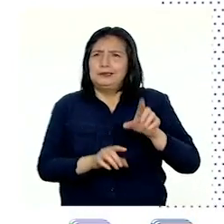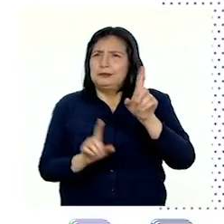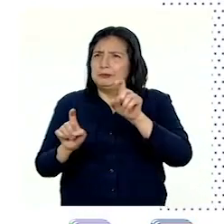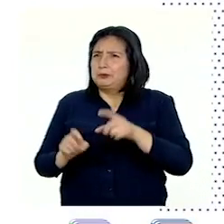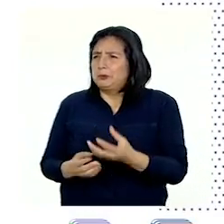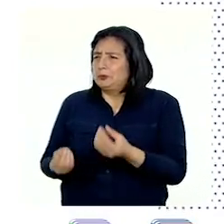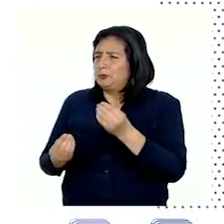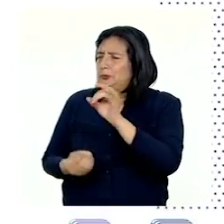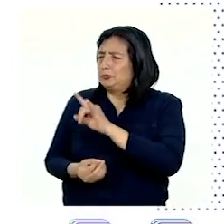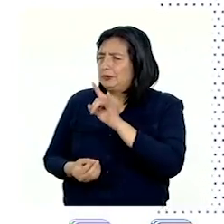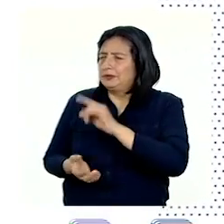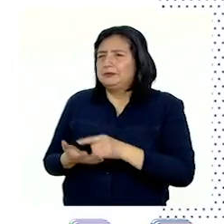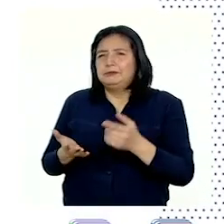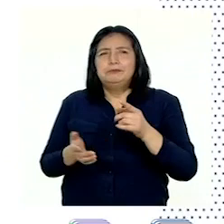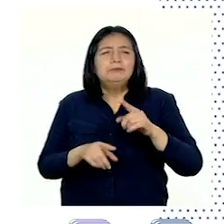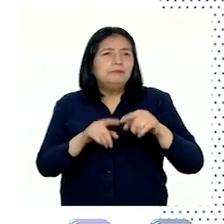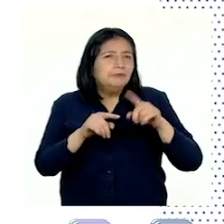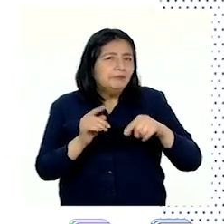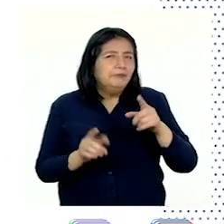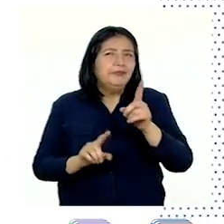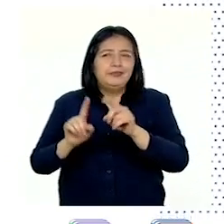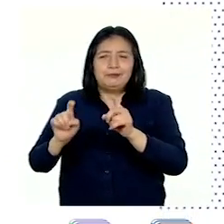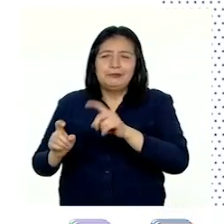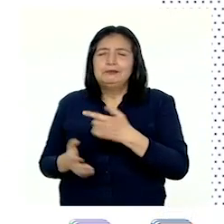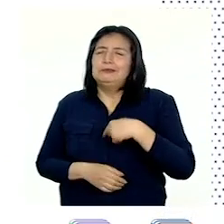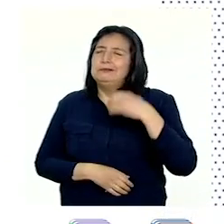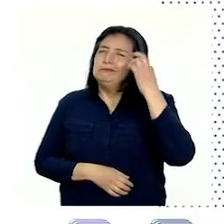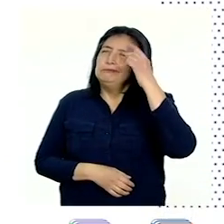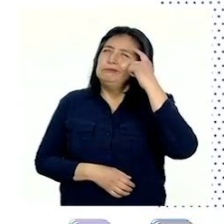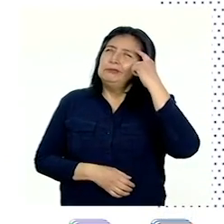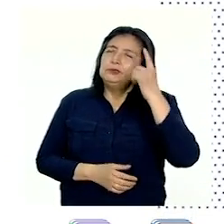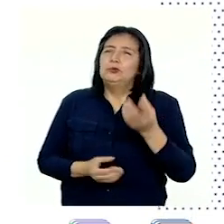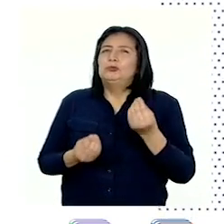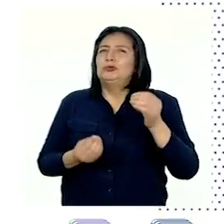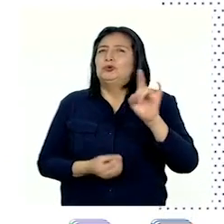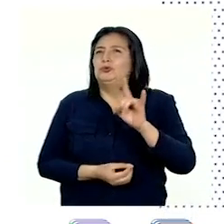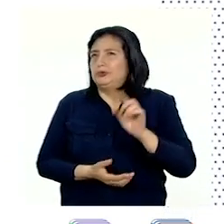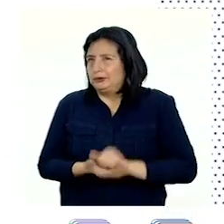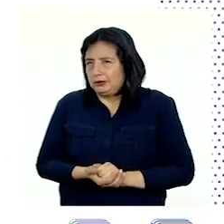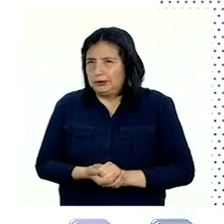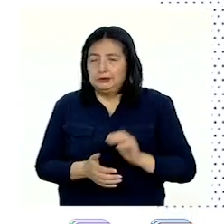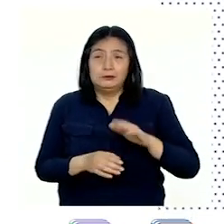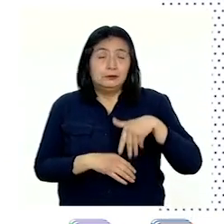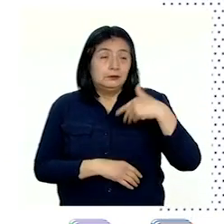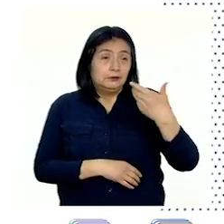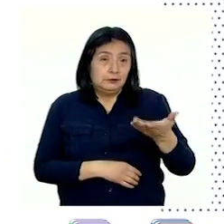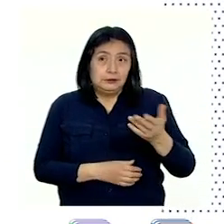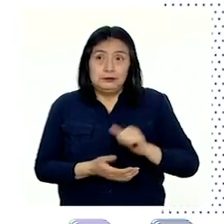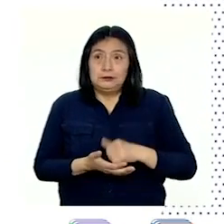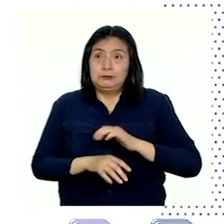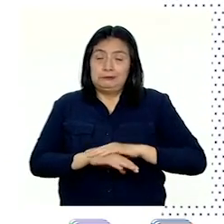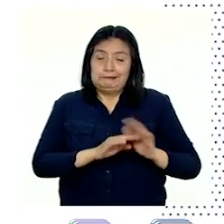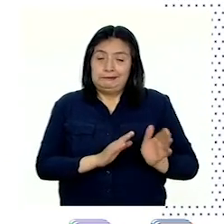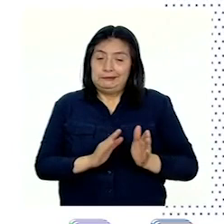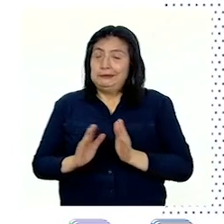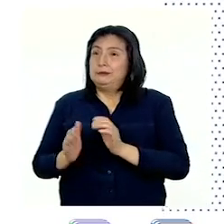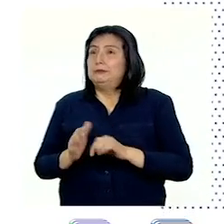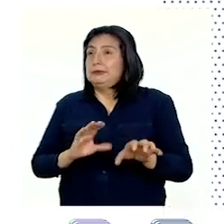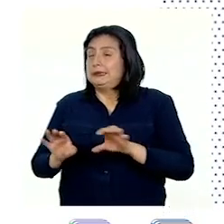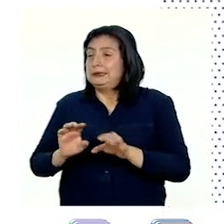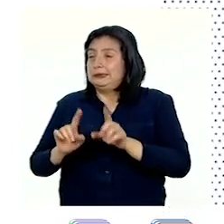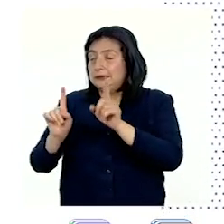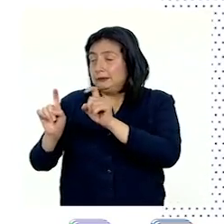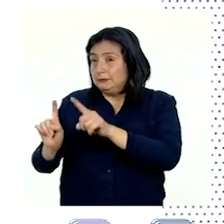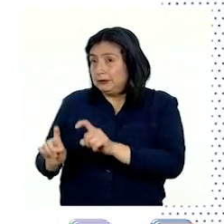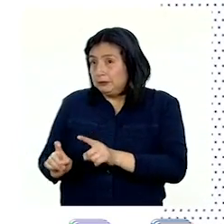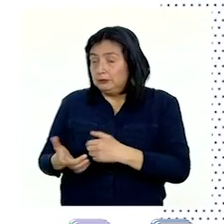cómo usarlas según los tipos de preguntas y reflexionamos sobre su uso. Luego hemos realizado la planificación para elaborar